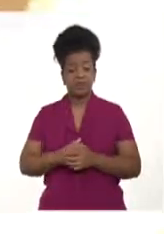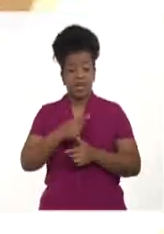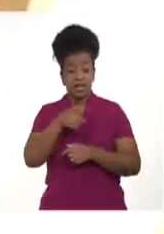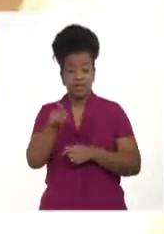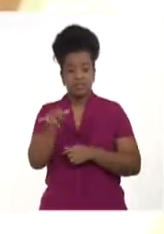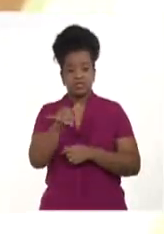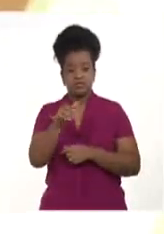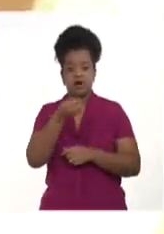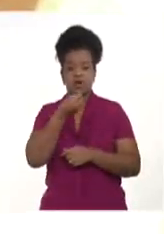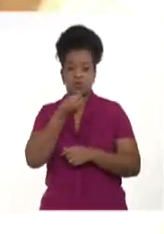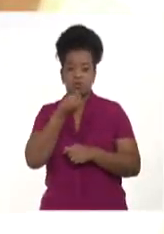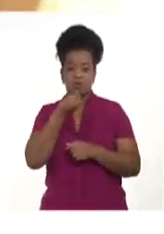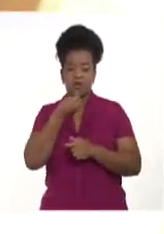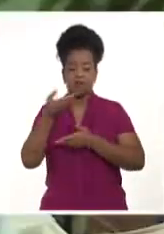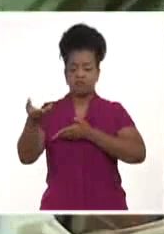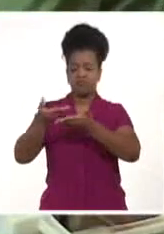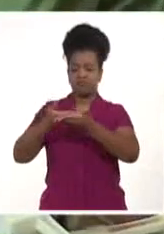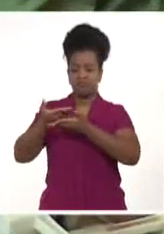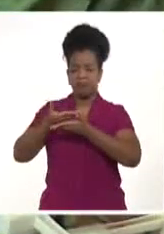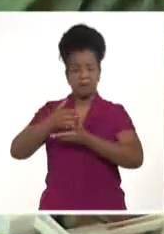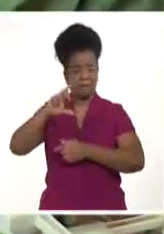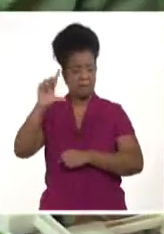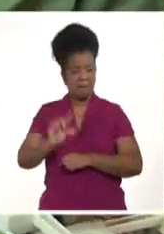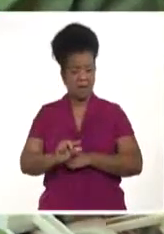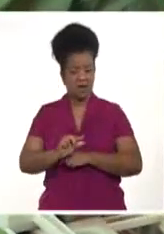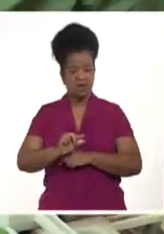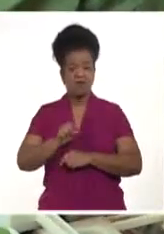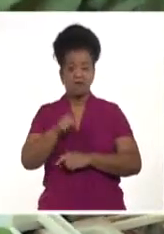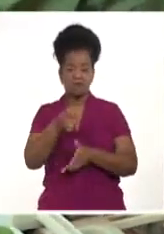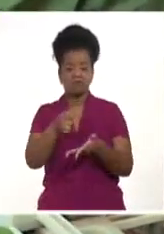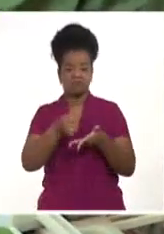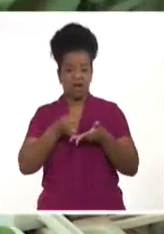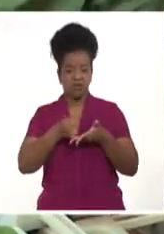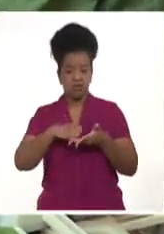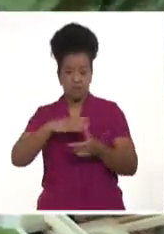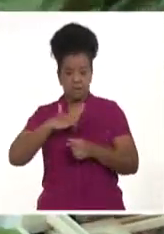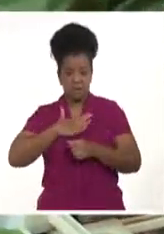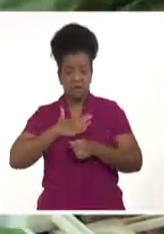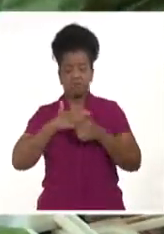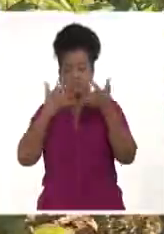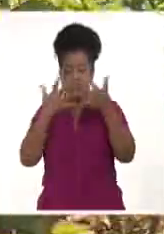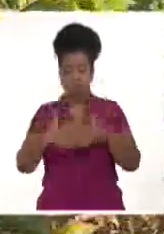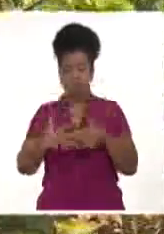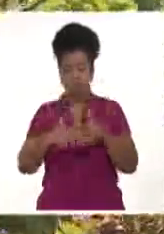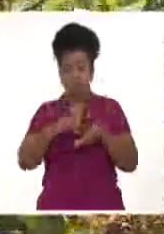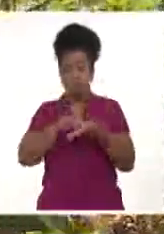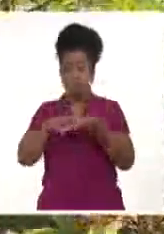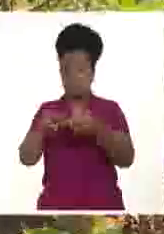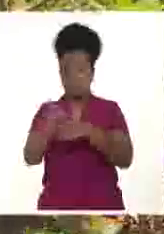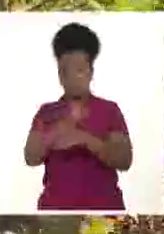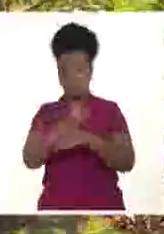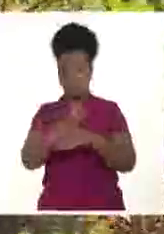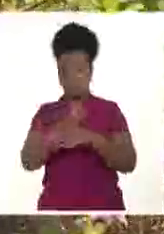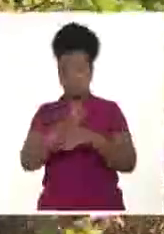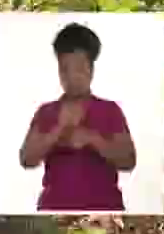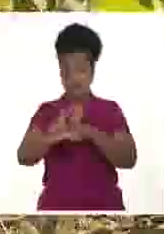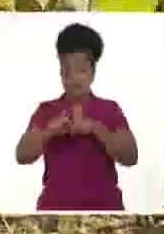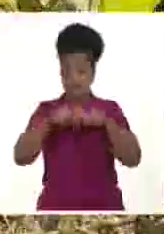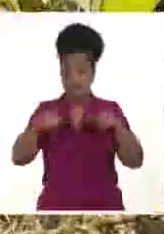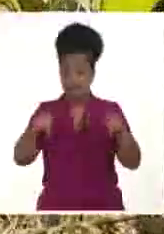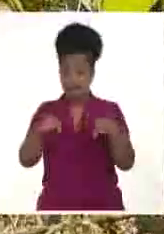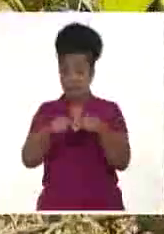permiten reducir las importaciones y garantizan el autoabastecimiento de los territorios. Las fincas